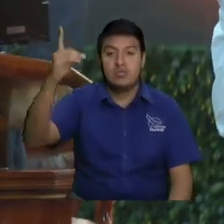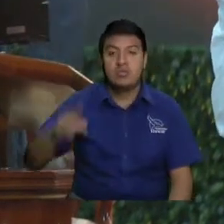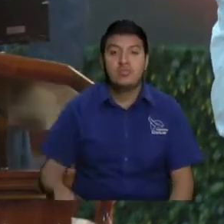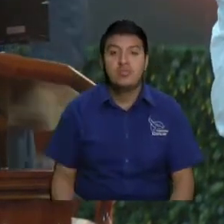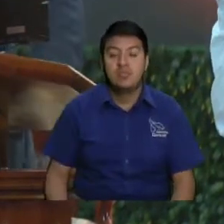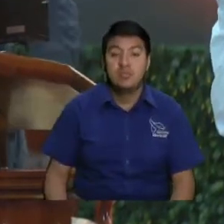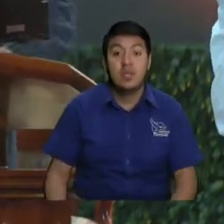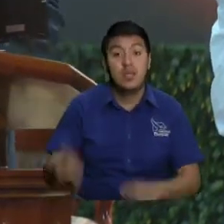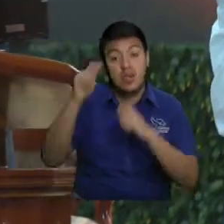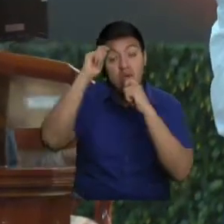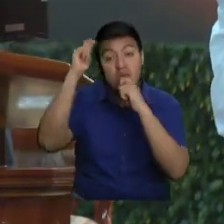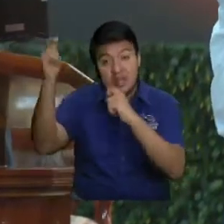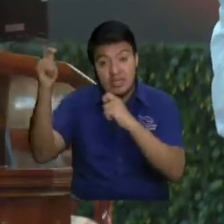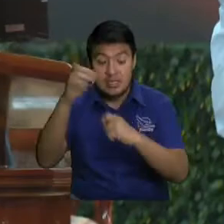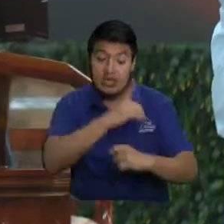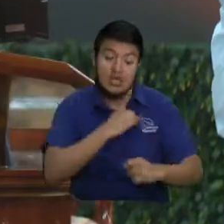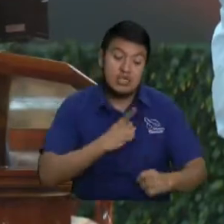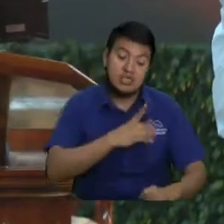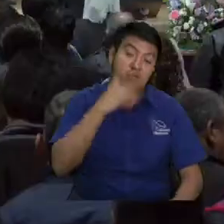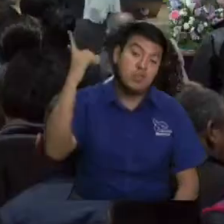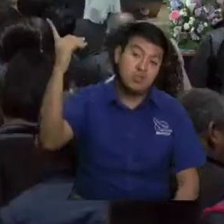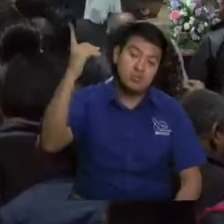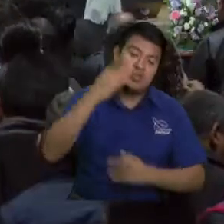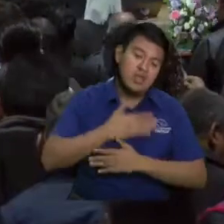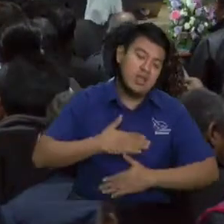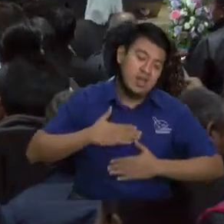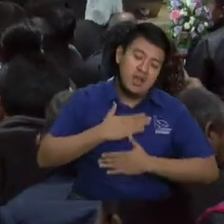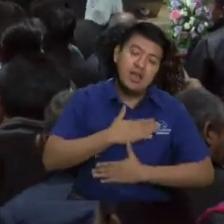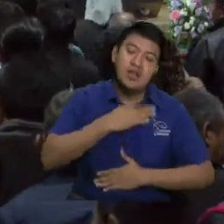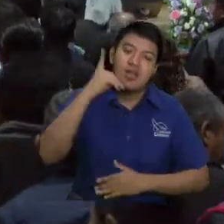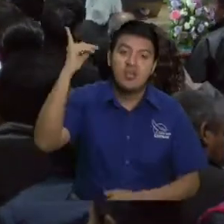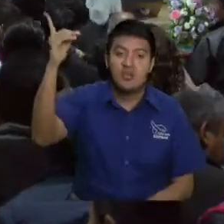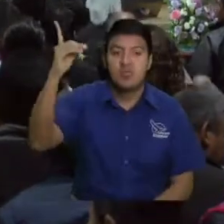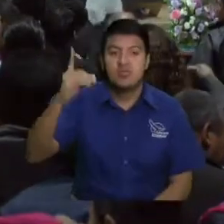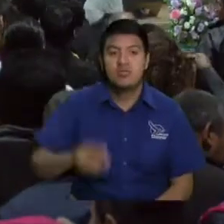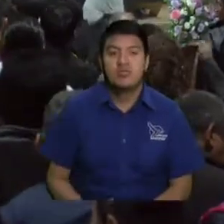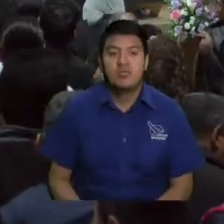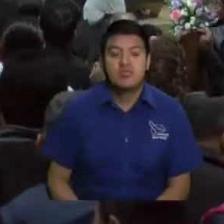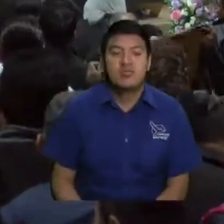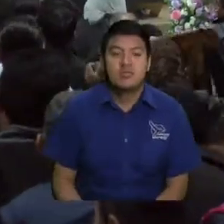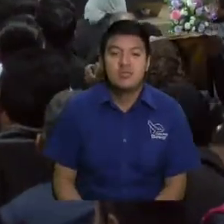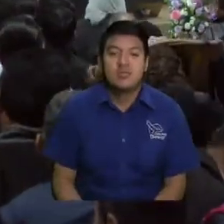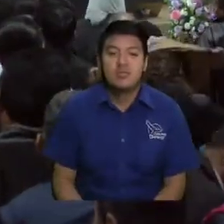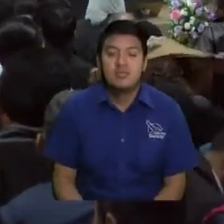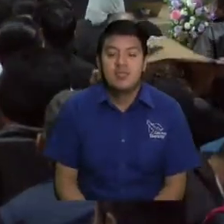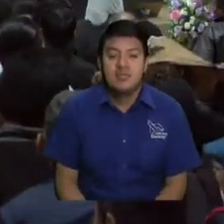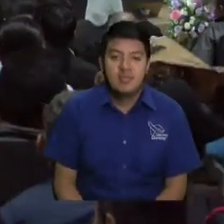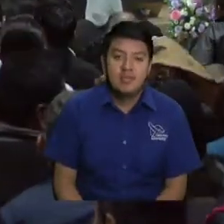Y el que obedece los deseos de Dios agrada a Dios. Y el que agrada a Dios,